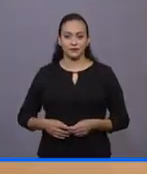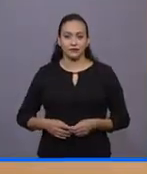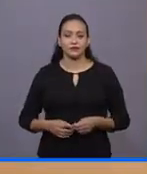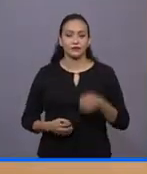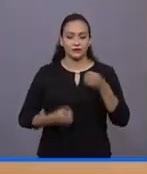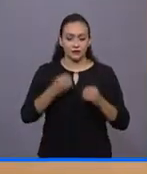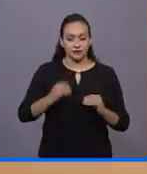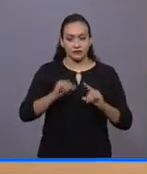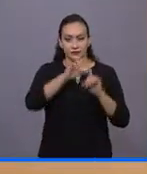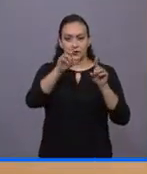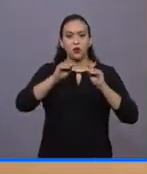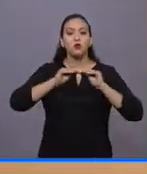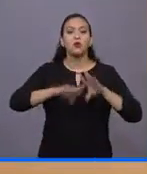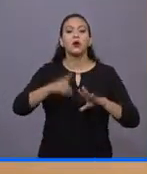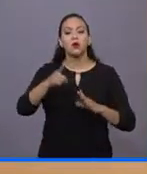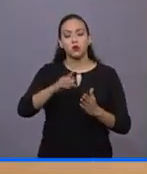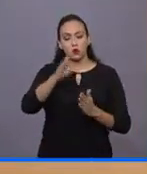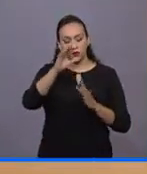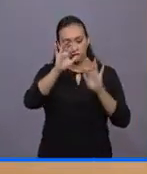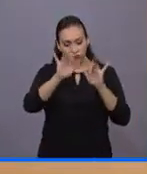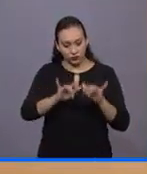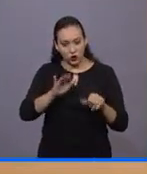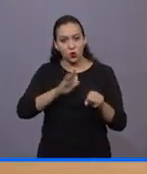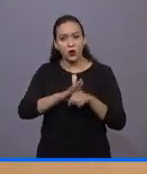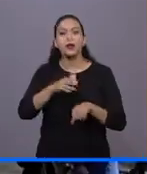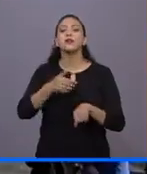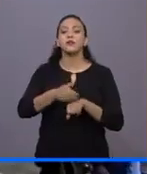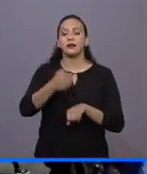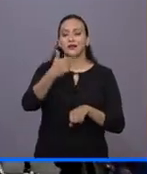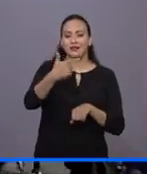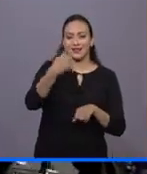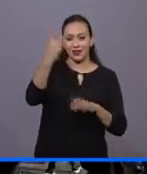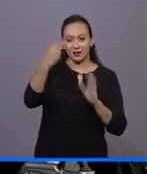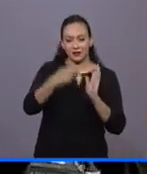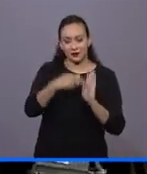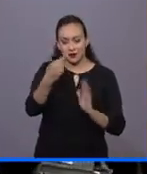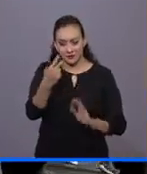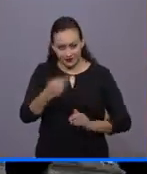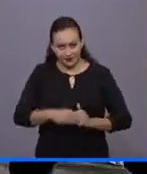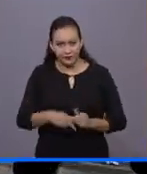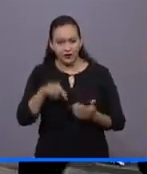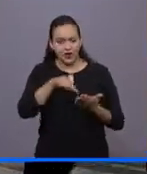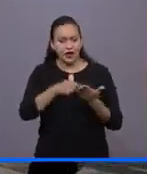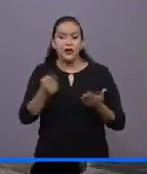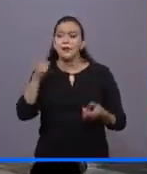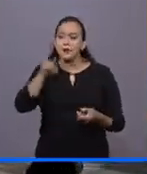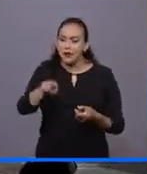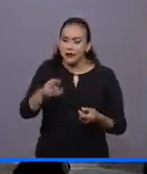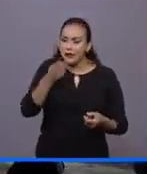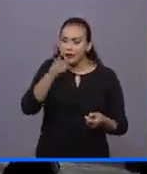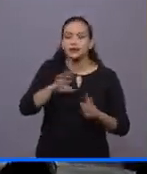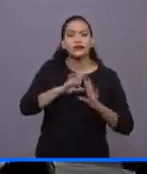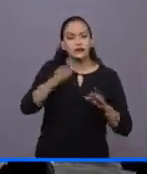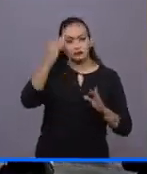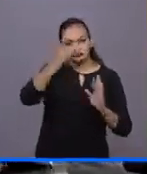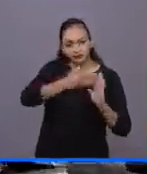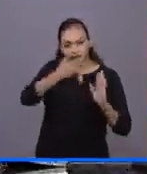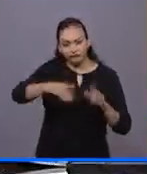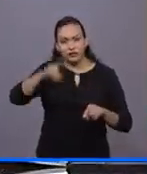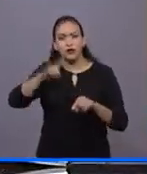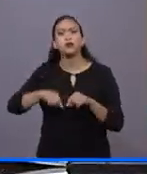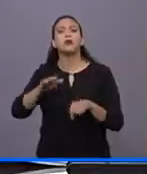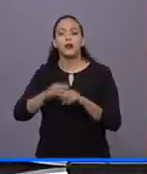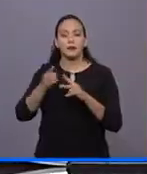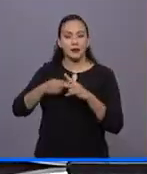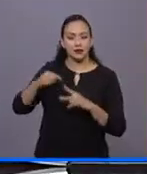La Suprema Corte publicó el Acuerdo General del Pleno 7-2025, en el que ordena levantar el aplazamiento que ordenó en